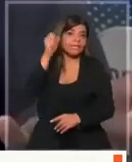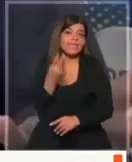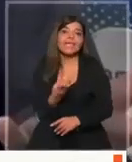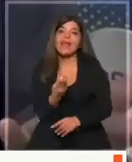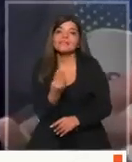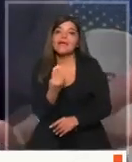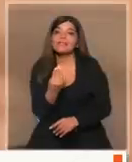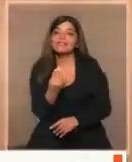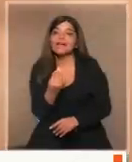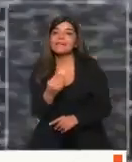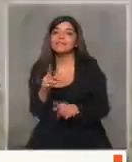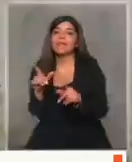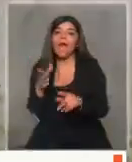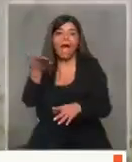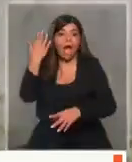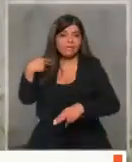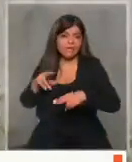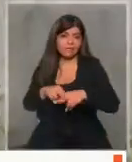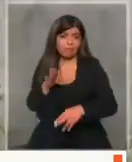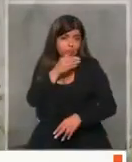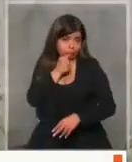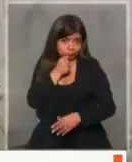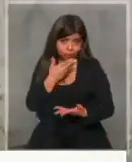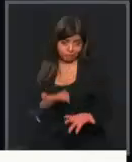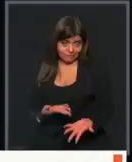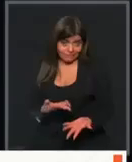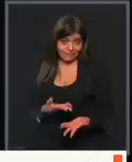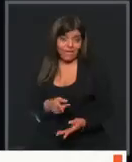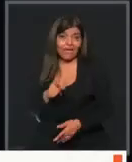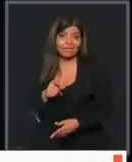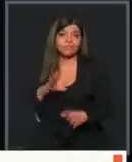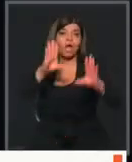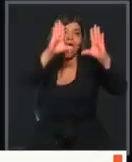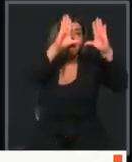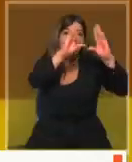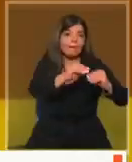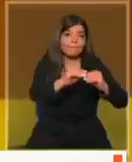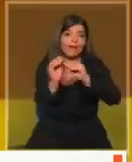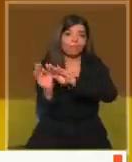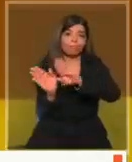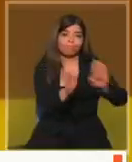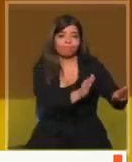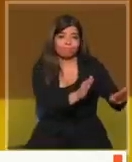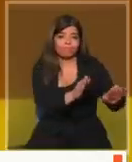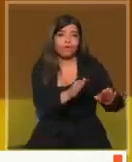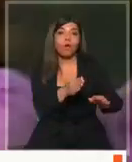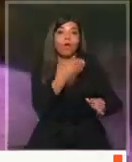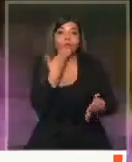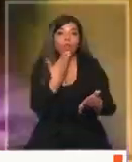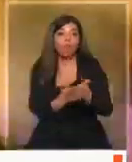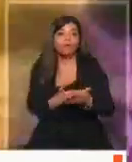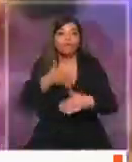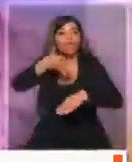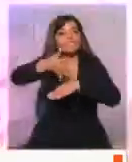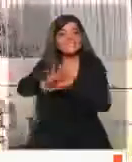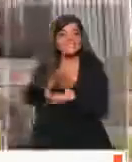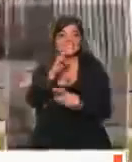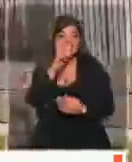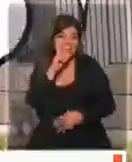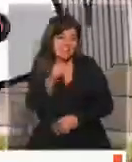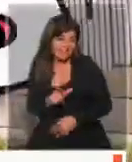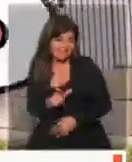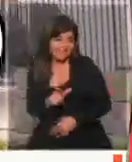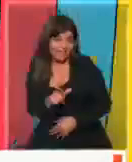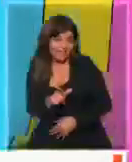en televisión analógica no existe. En otras palabras, es el apagón analógico programado para el 15 de abril. Y si existe una familia que